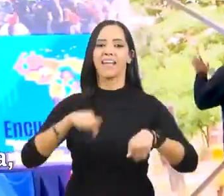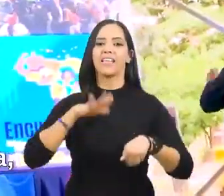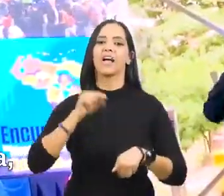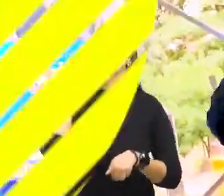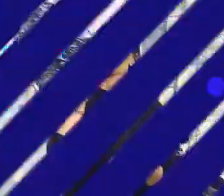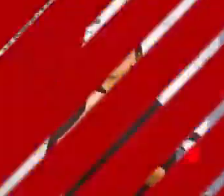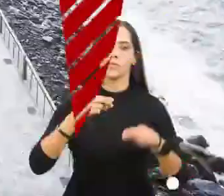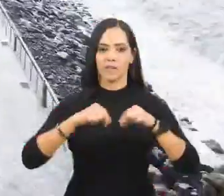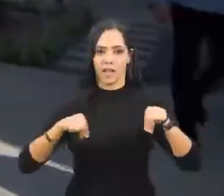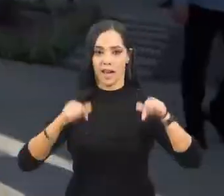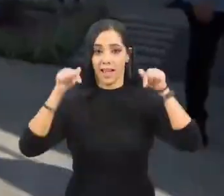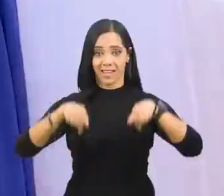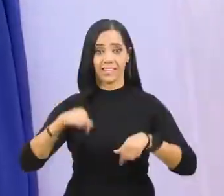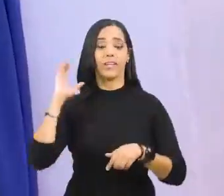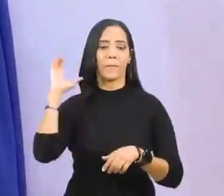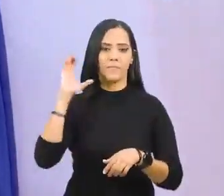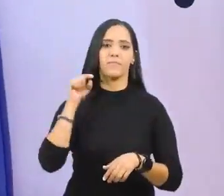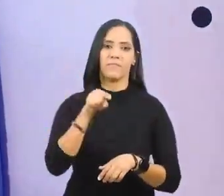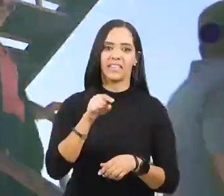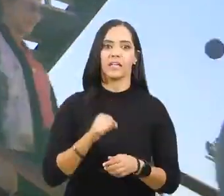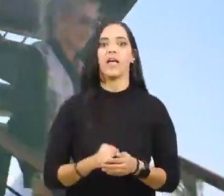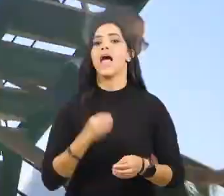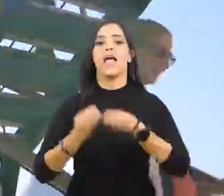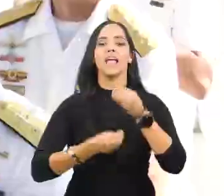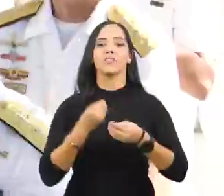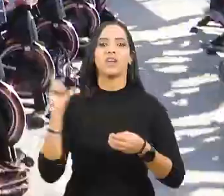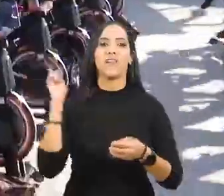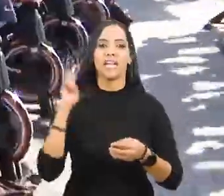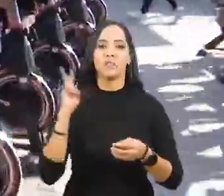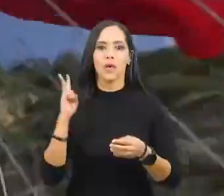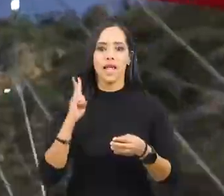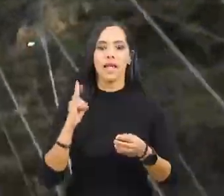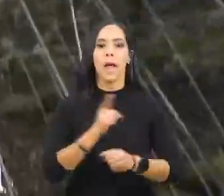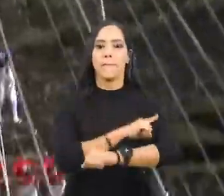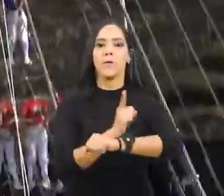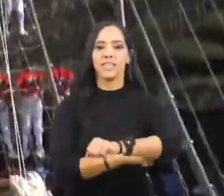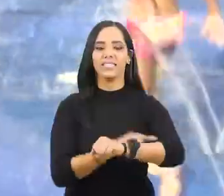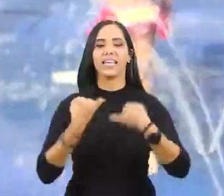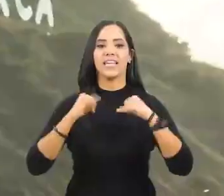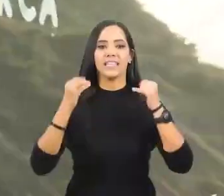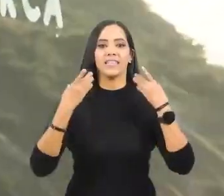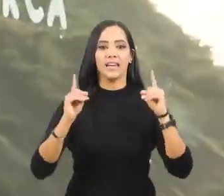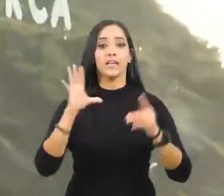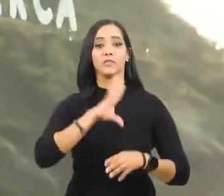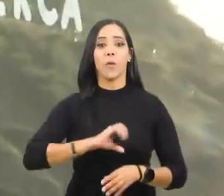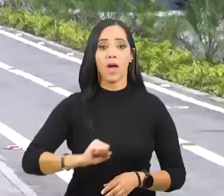Aquí está tu tierra, aquí está tu patria, hecha una Venezuela potencia,